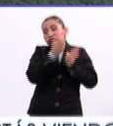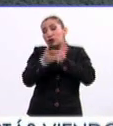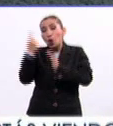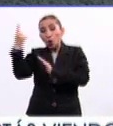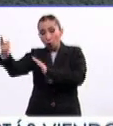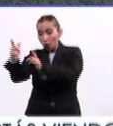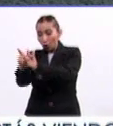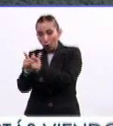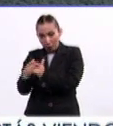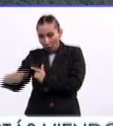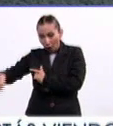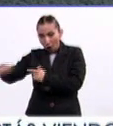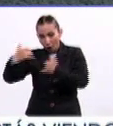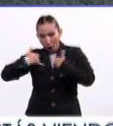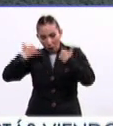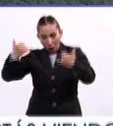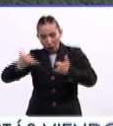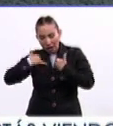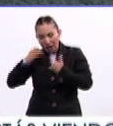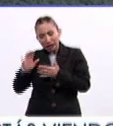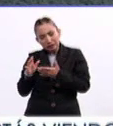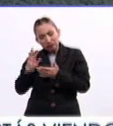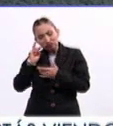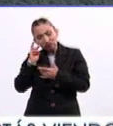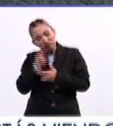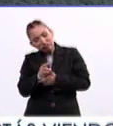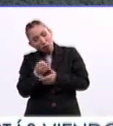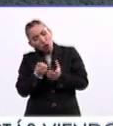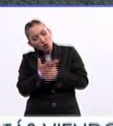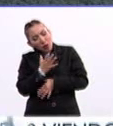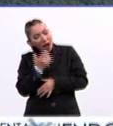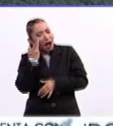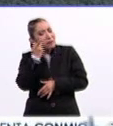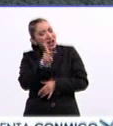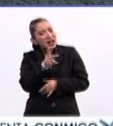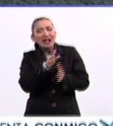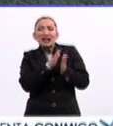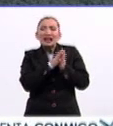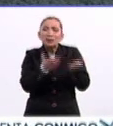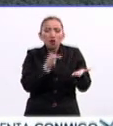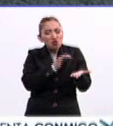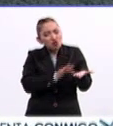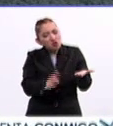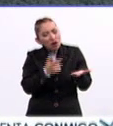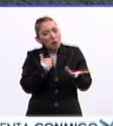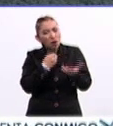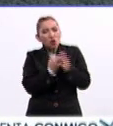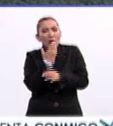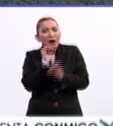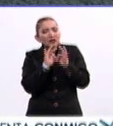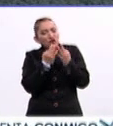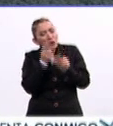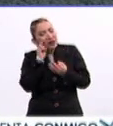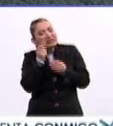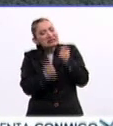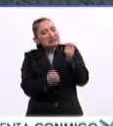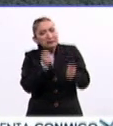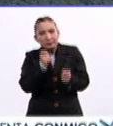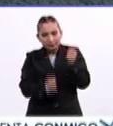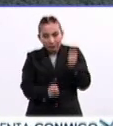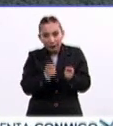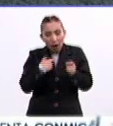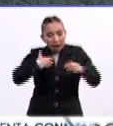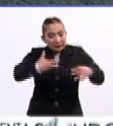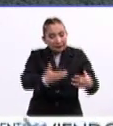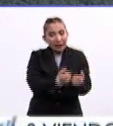ya atravesada por una nueva sensibilidad, la sensibilidad de las vanguardias, la rescatara y la